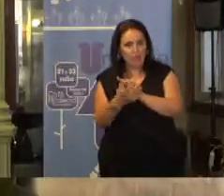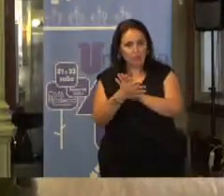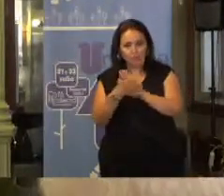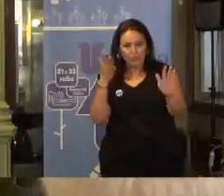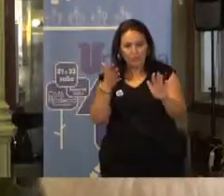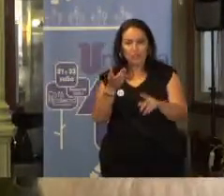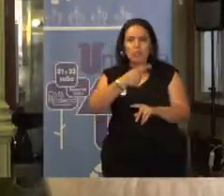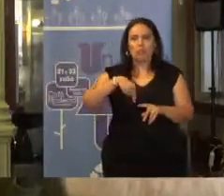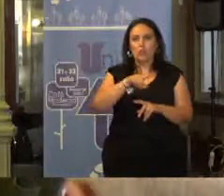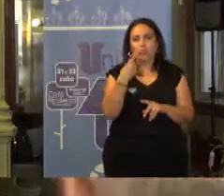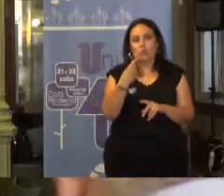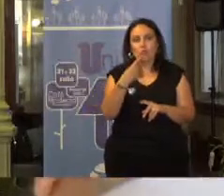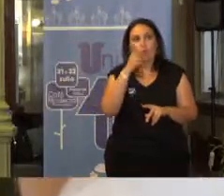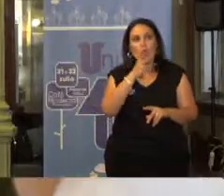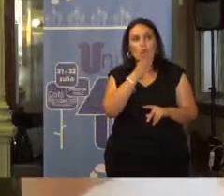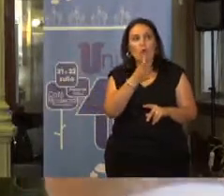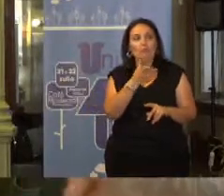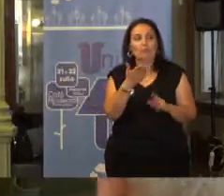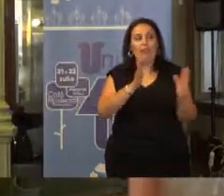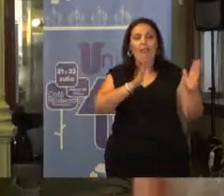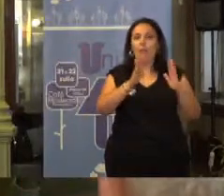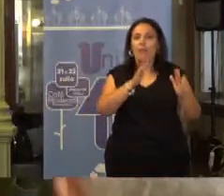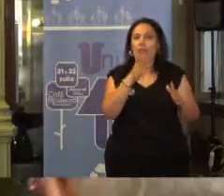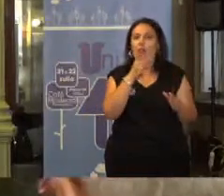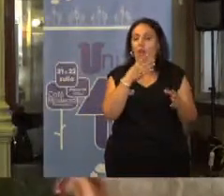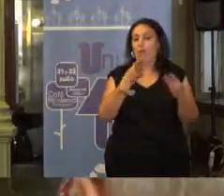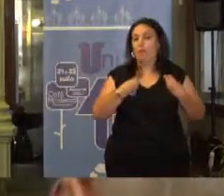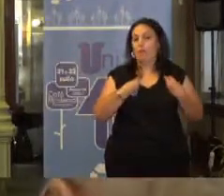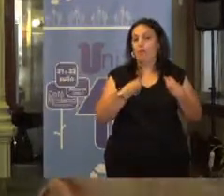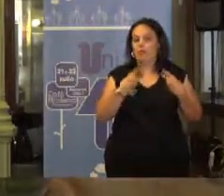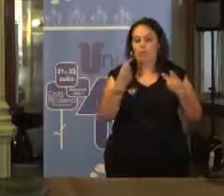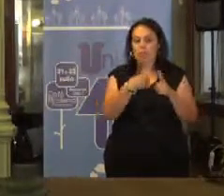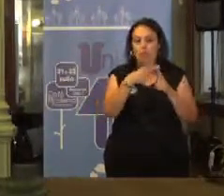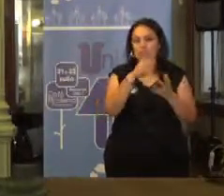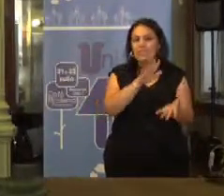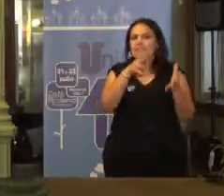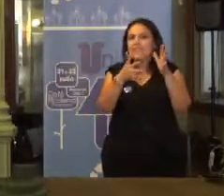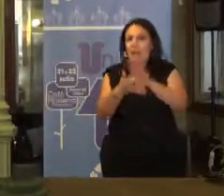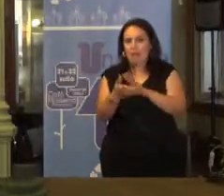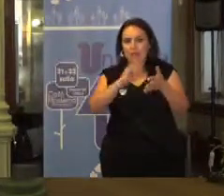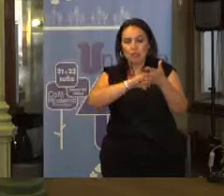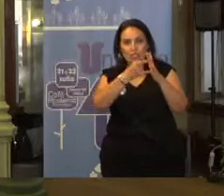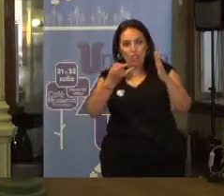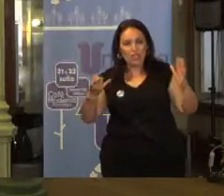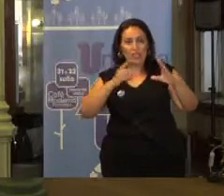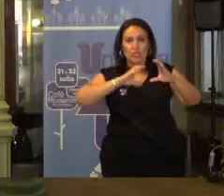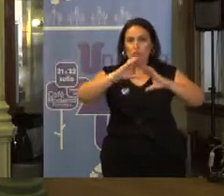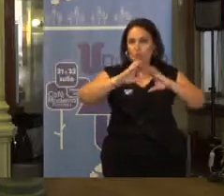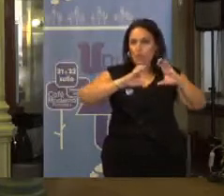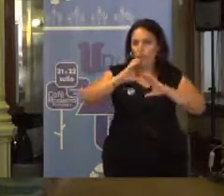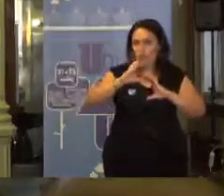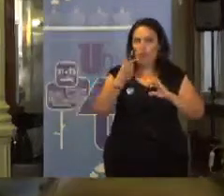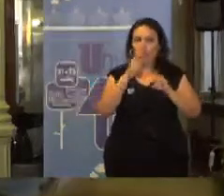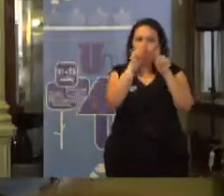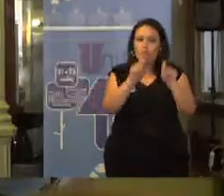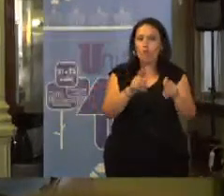tempo en que os acontecementos, pois pola rapidez que as novas tecnoloxías da comunicación, que a nova forma